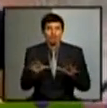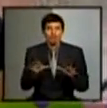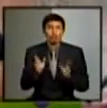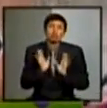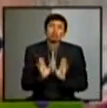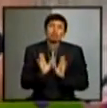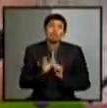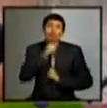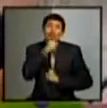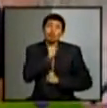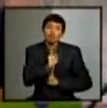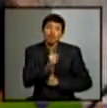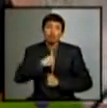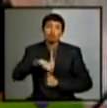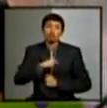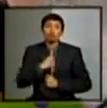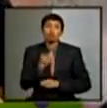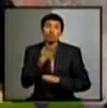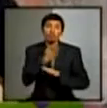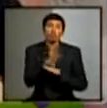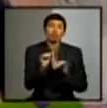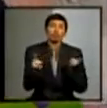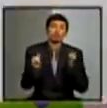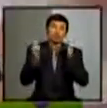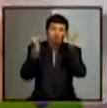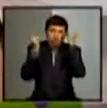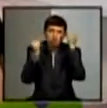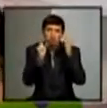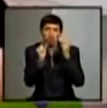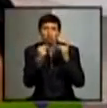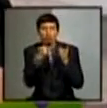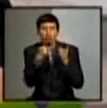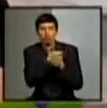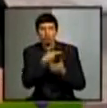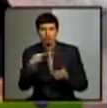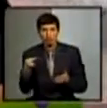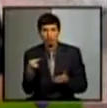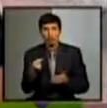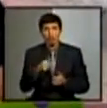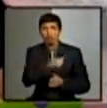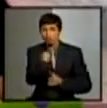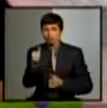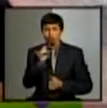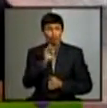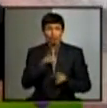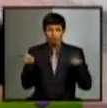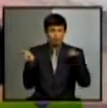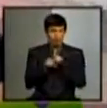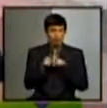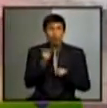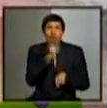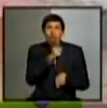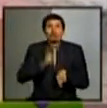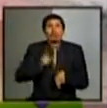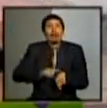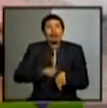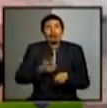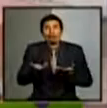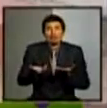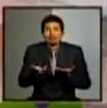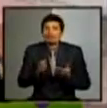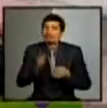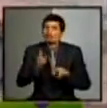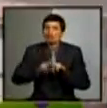la Navidad, así que vinimos a disfrutar un ratito el fin de semana. Como todo chileno, dejamos toda última hora, así que nosotros